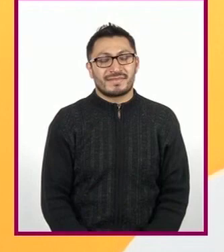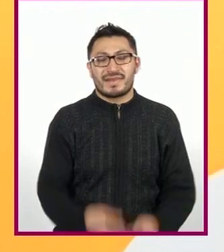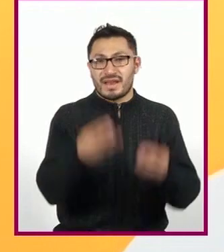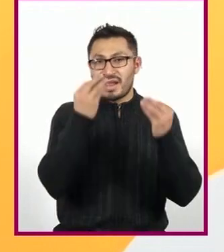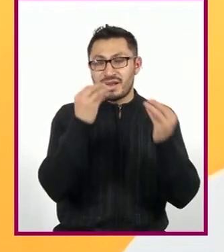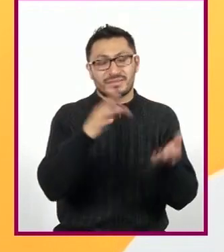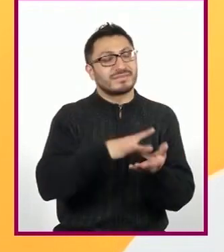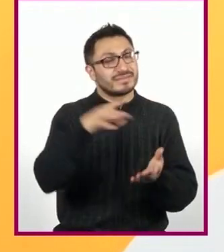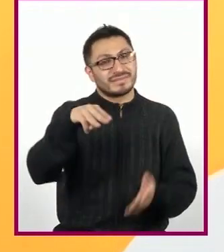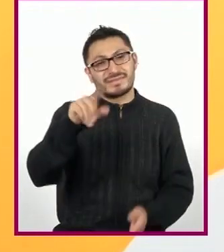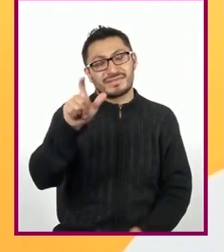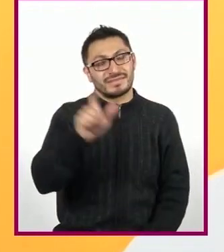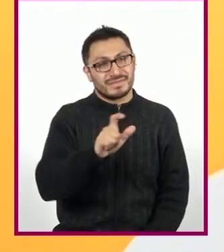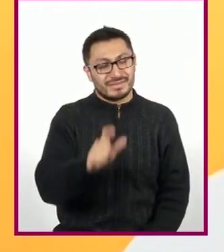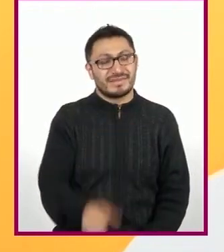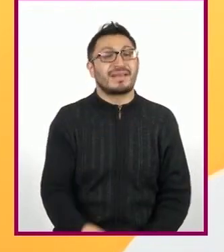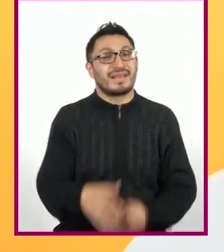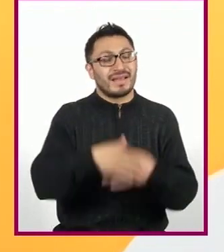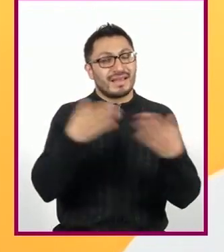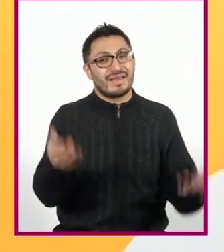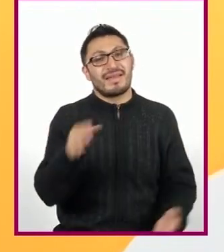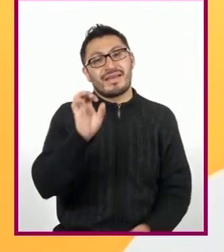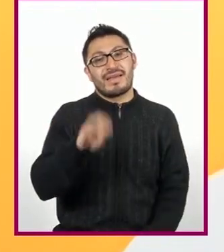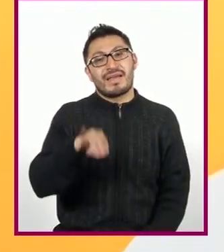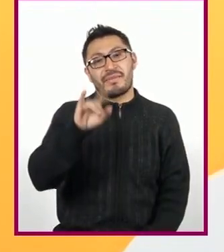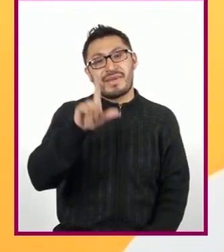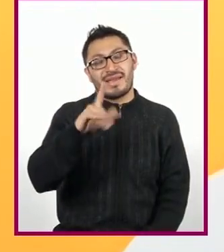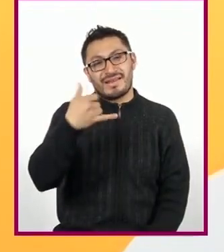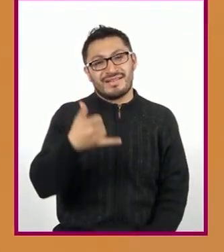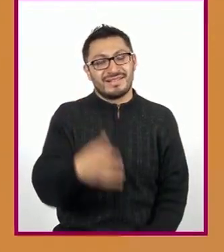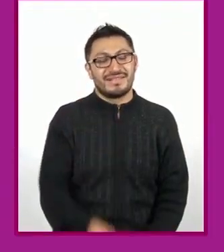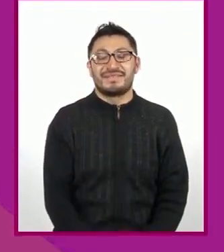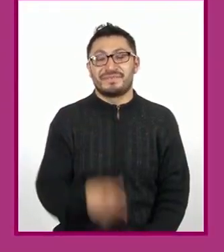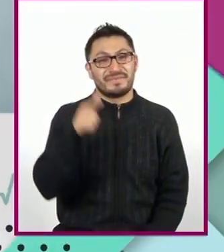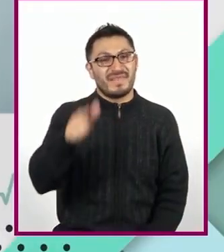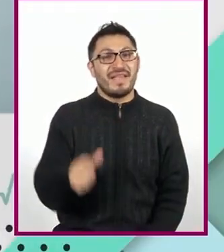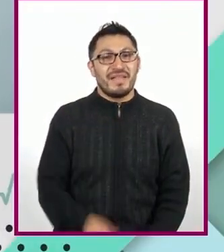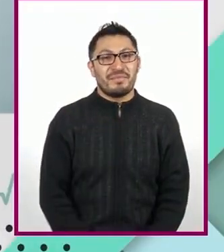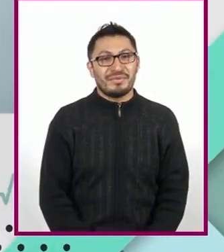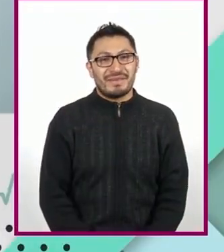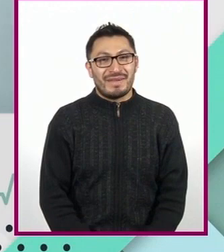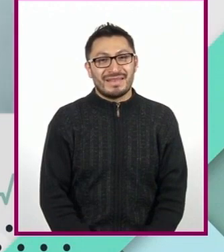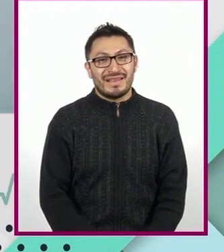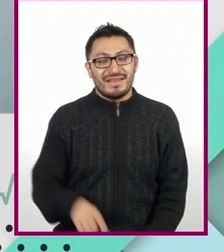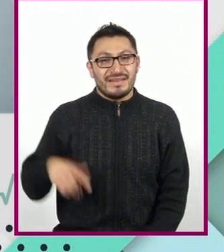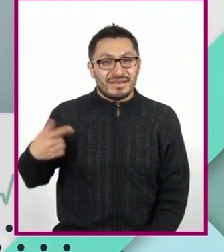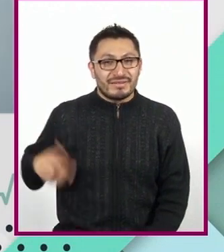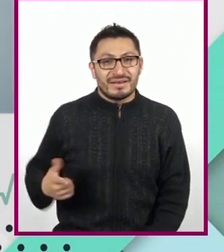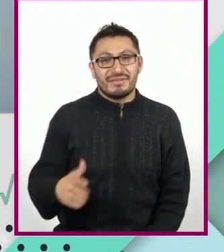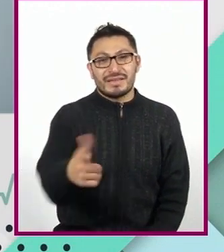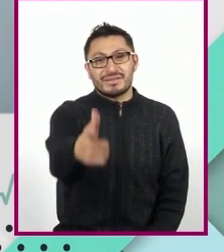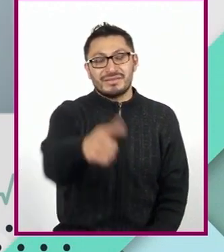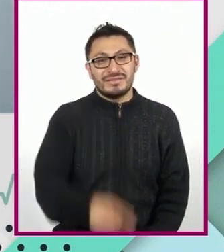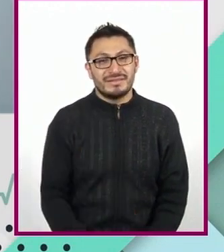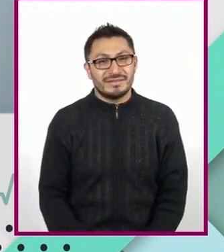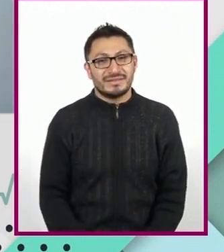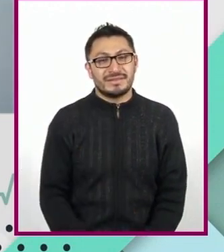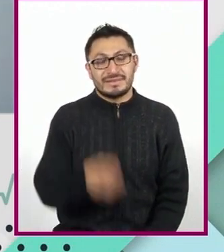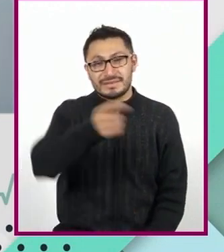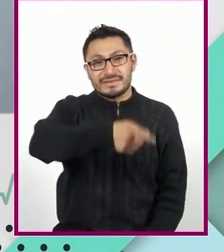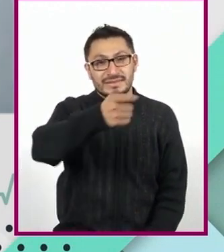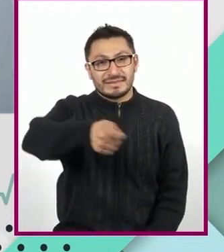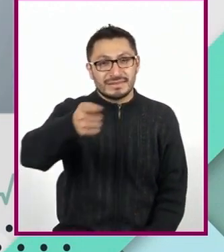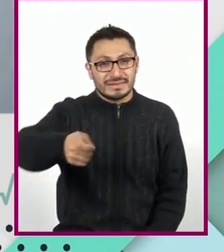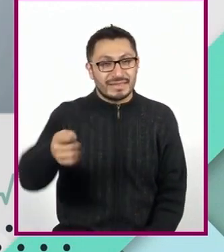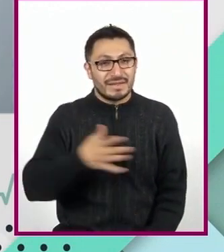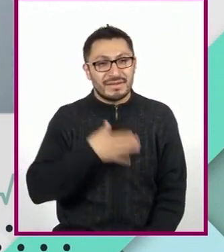Muchas gracias, Max. Sigue Emily, directo de Guanajuato. Saludos, compañeras y compañeros. Mi nombre